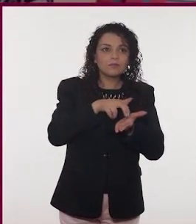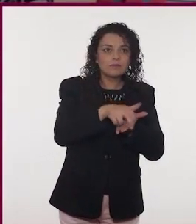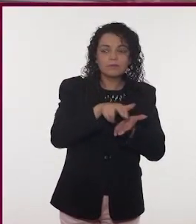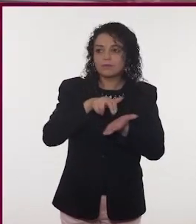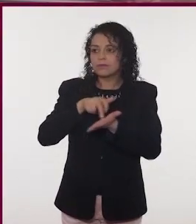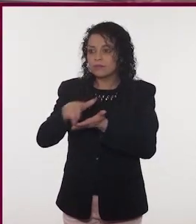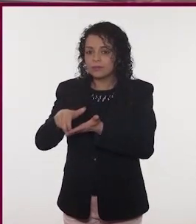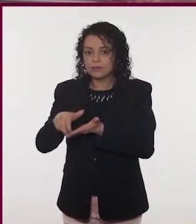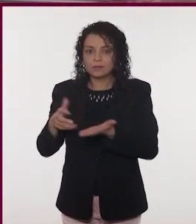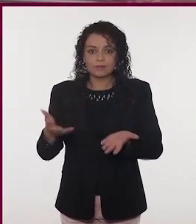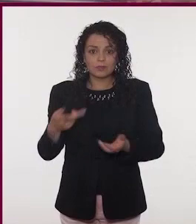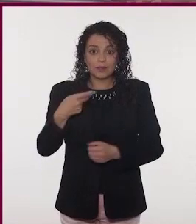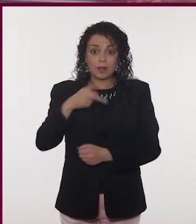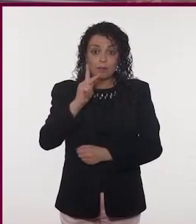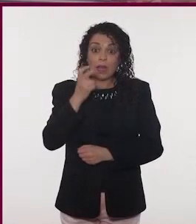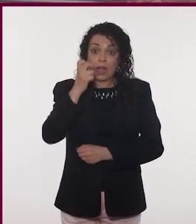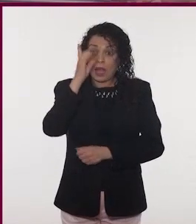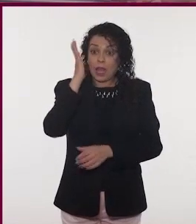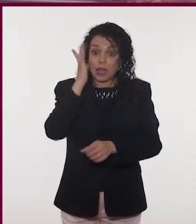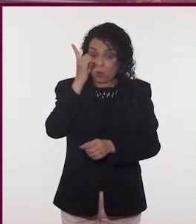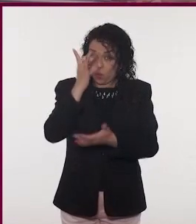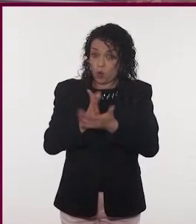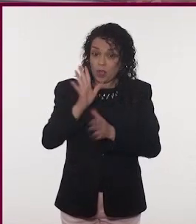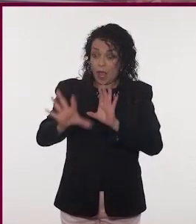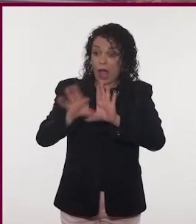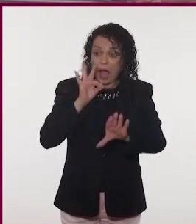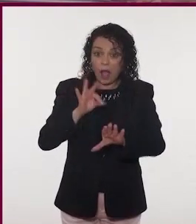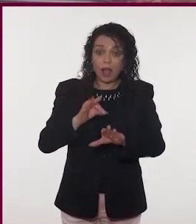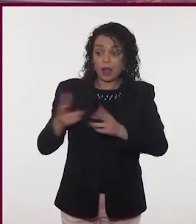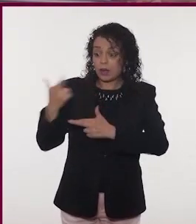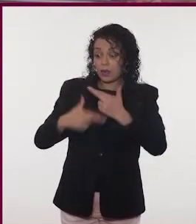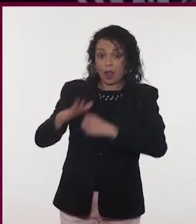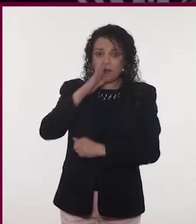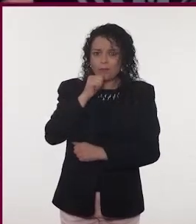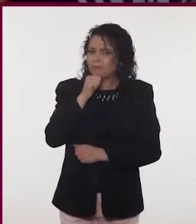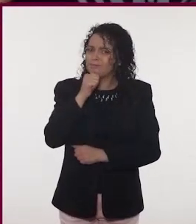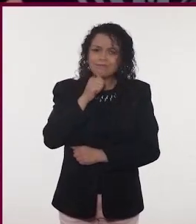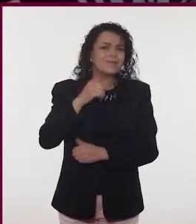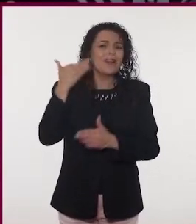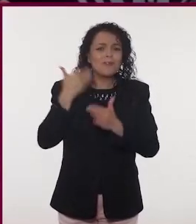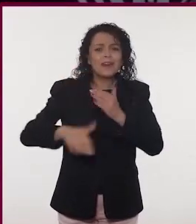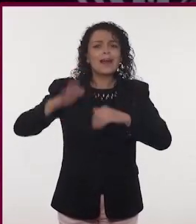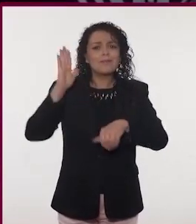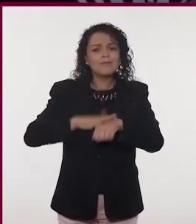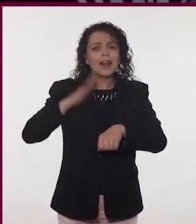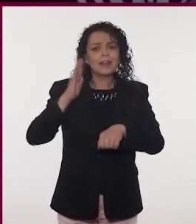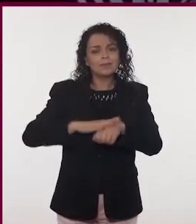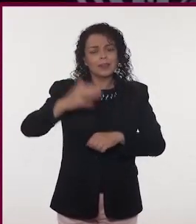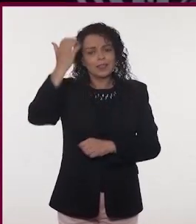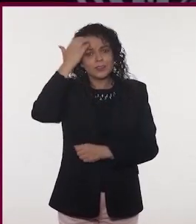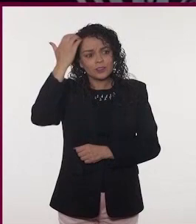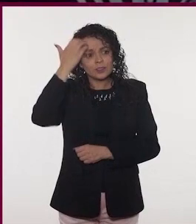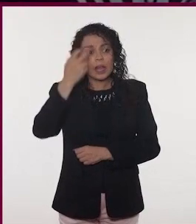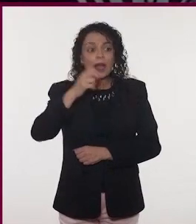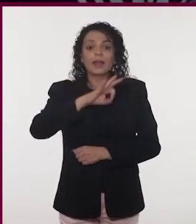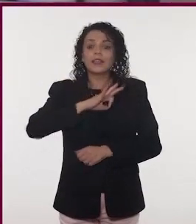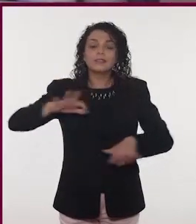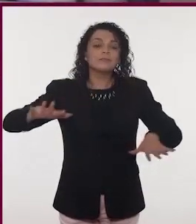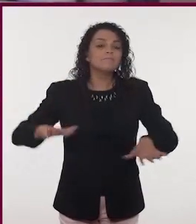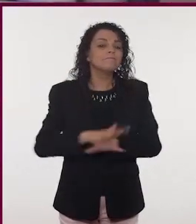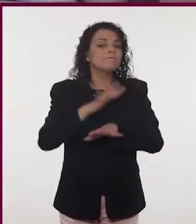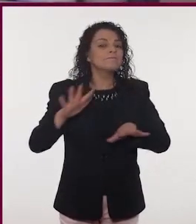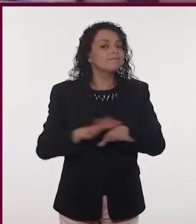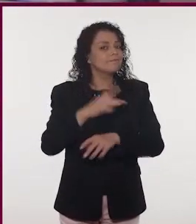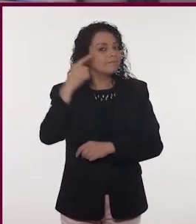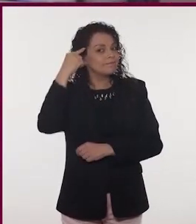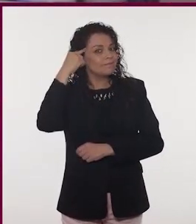irreversible, pues a esta edad aún nos faltan muchas personas y cosas por conocer, lo que podría inspirarnos a generar un cambio. Por